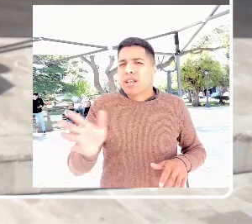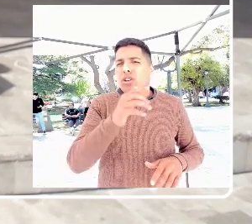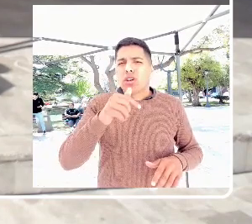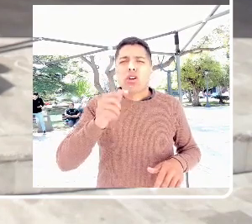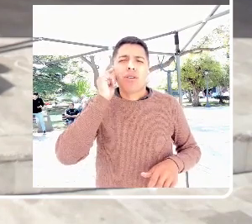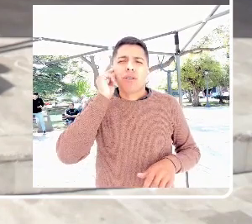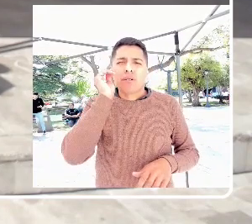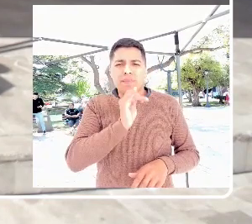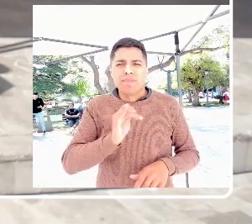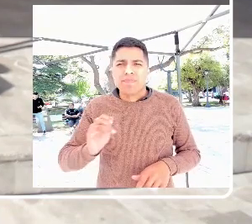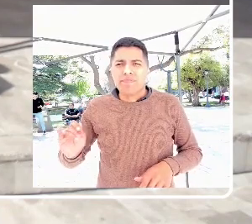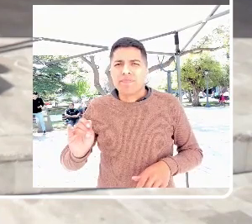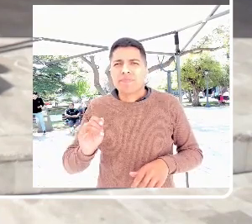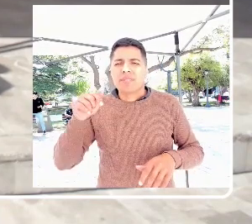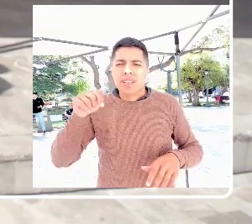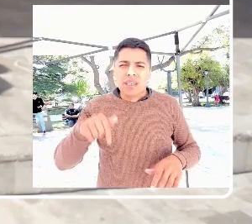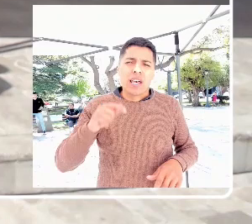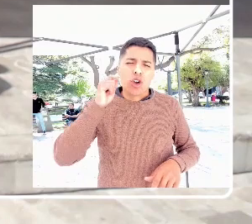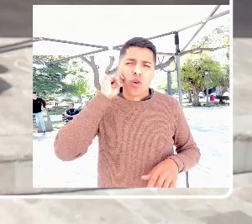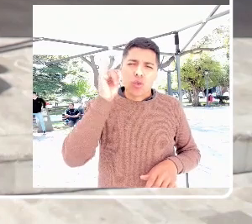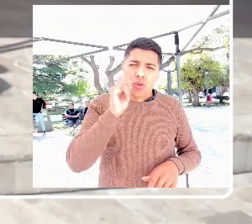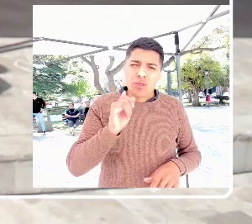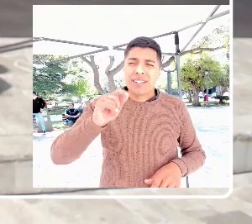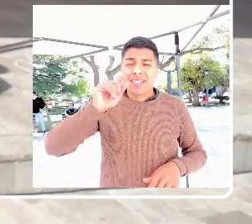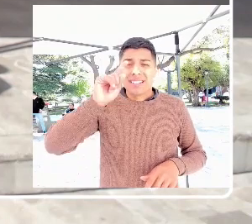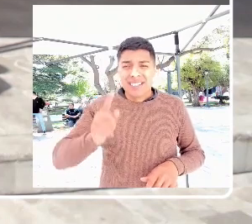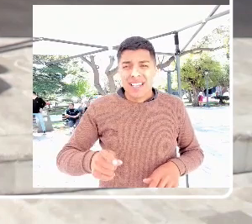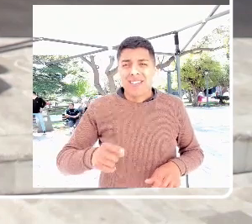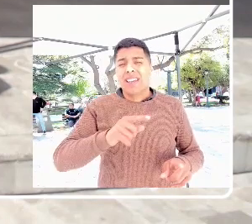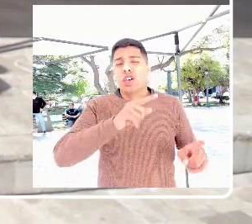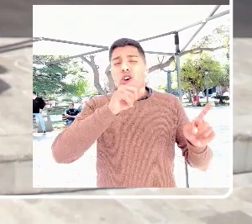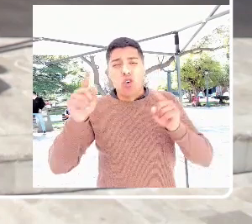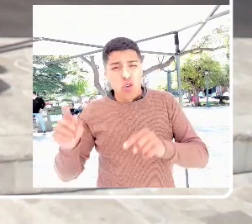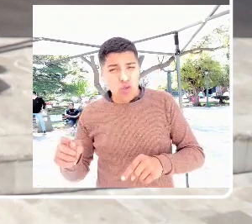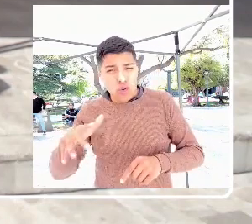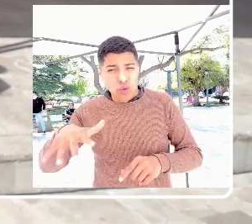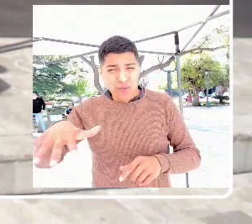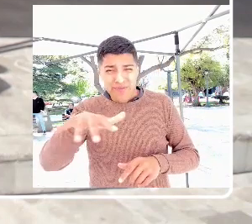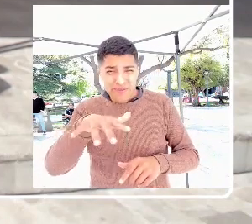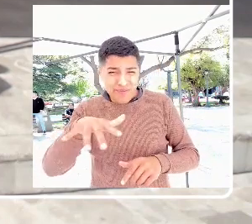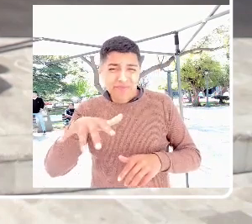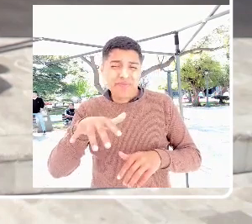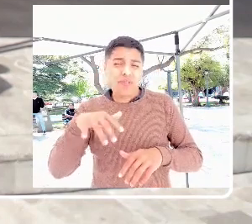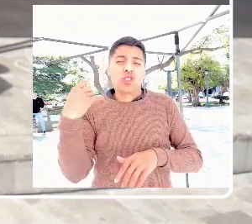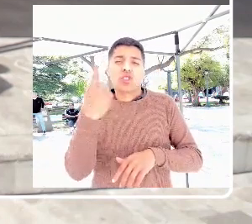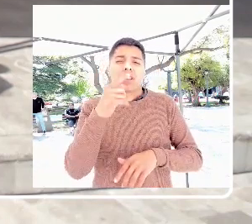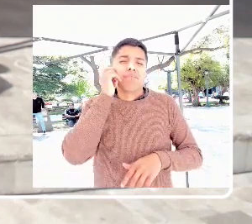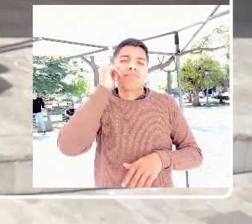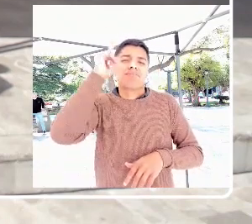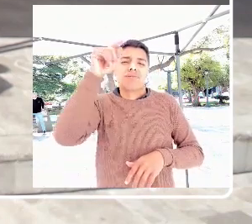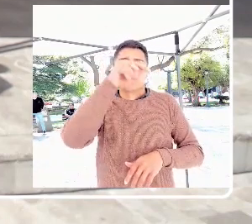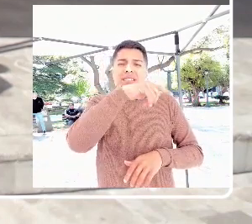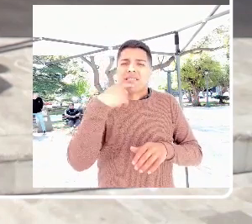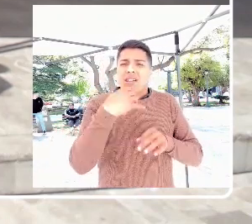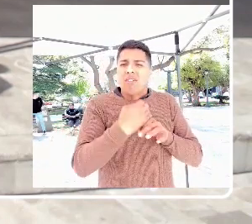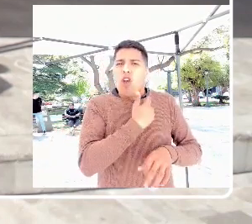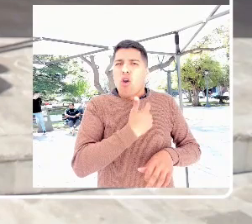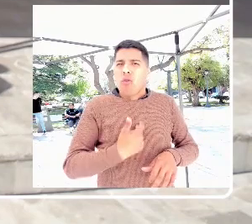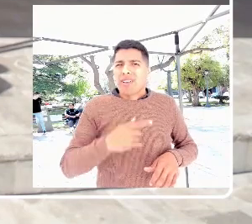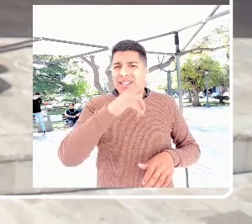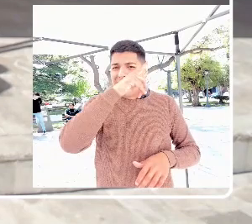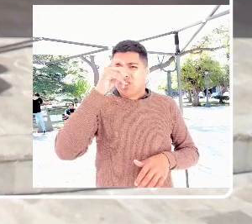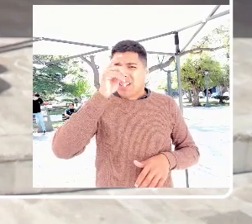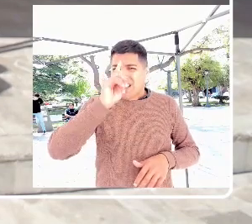departamento de Godoy Cruz y de la zona metropolitana. Nos capacitamos a nivel provincial, nos capacitamos a nivel